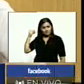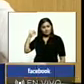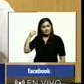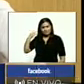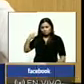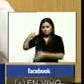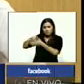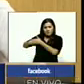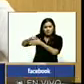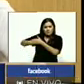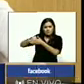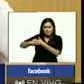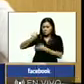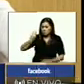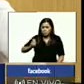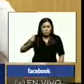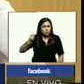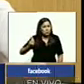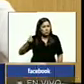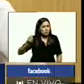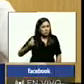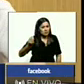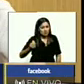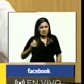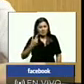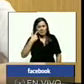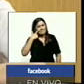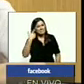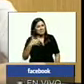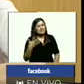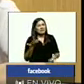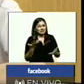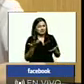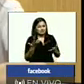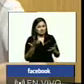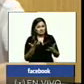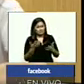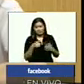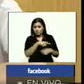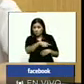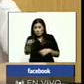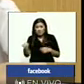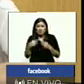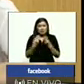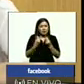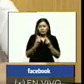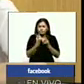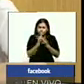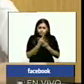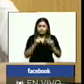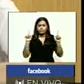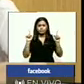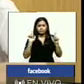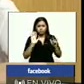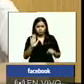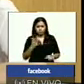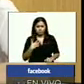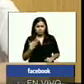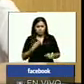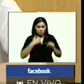los días la democracia claro que está en riesgo como la libertad está en riesgo todos los días pero si nosotros la trabajamos y construimos para